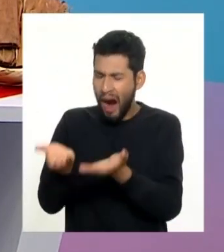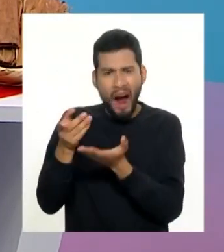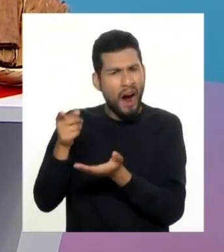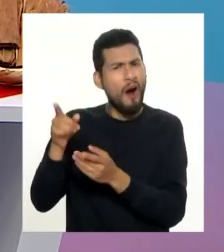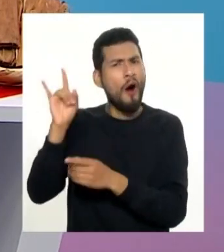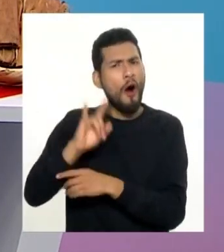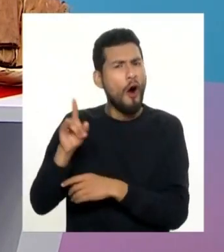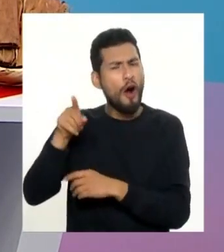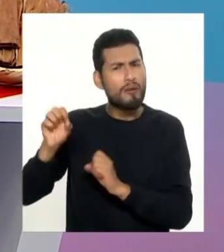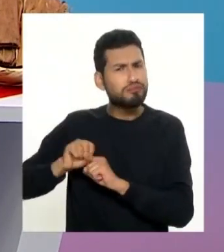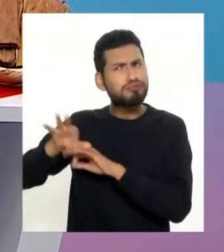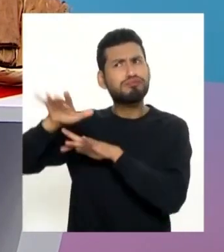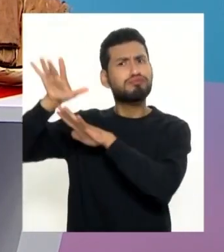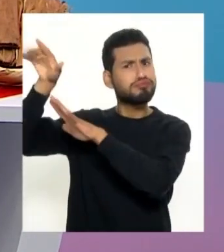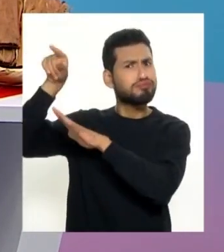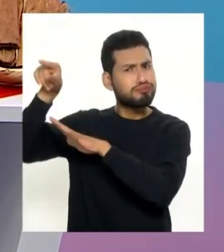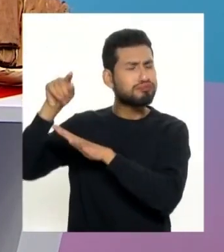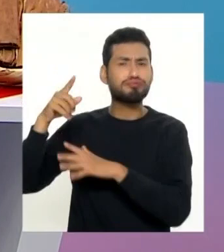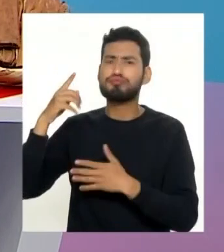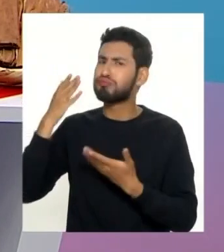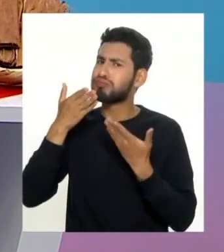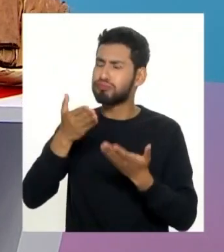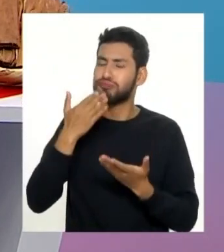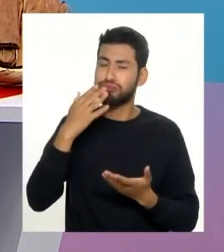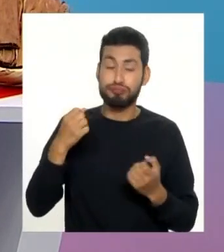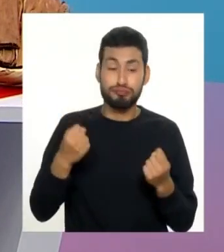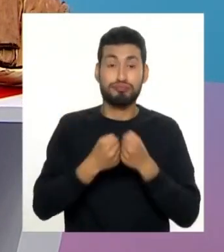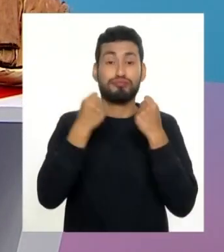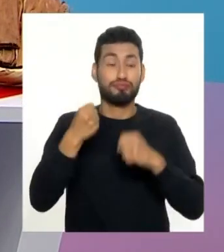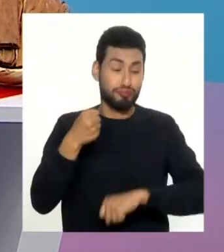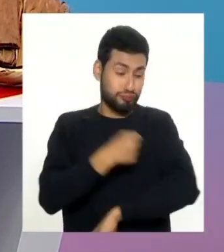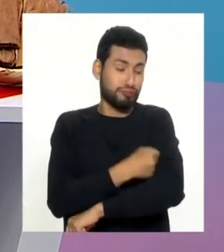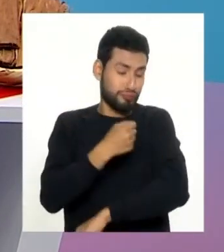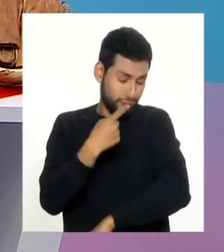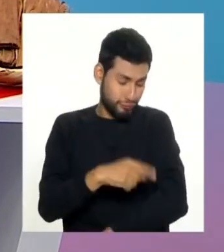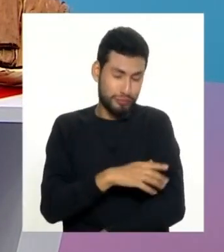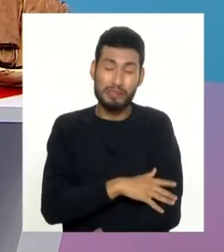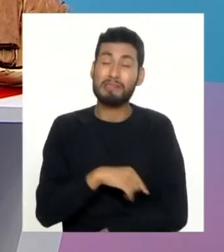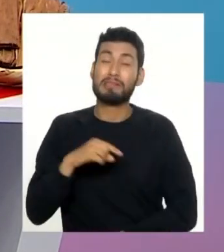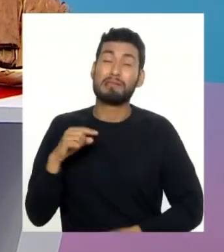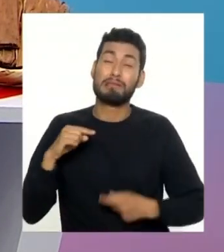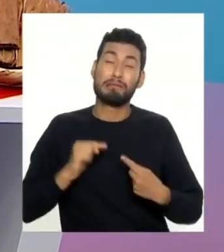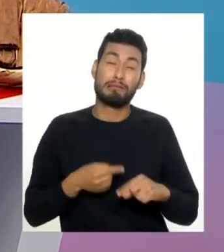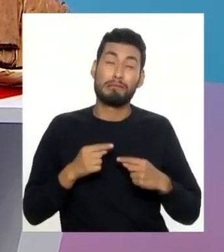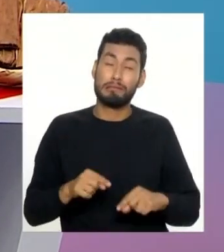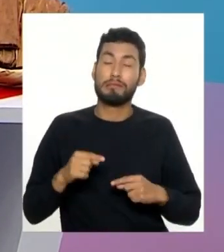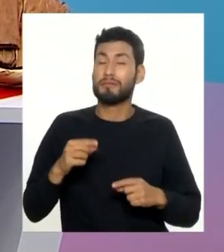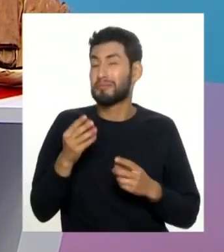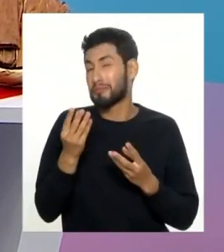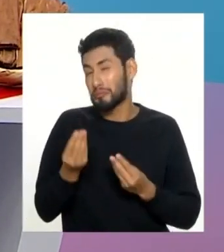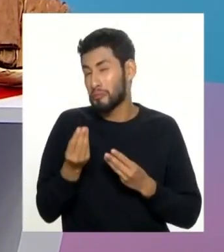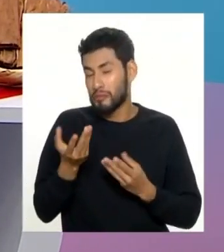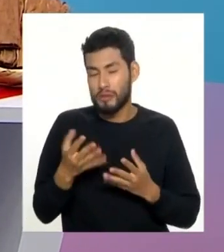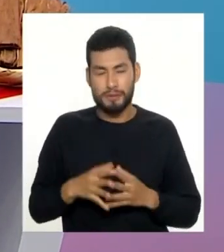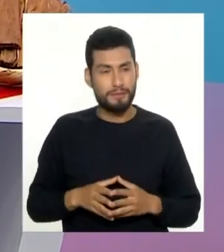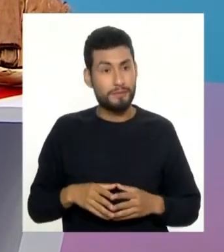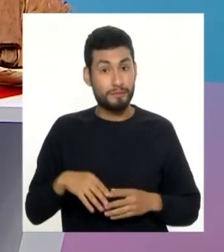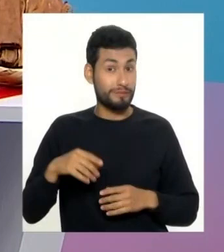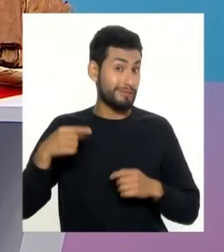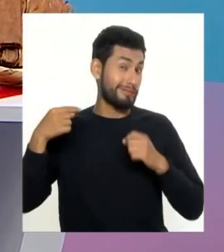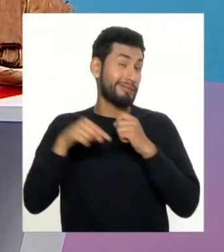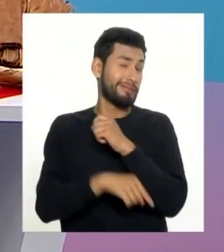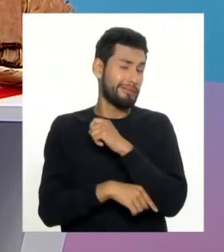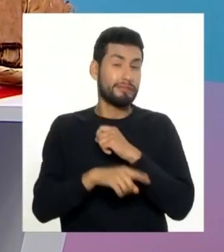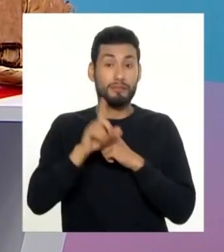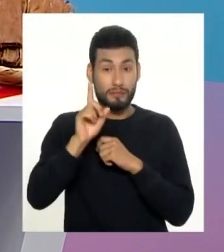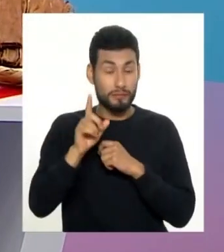la altura, que les sirven justamente para los golpes o cuando tienen pues algún tipo de accidente muy leve, porque cosas más fuertes siempre hay